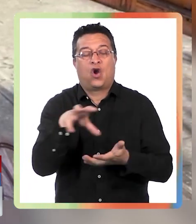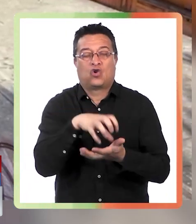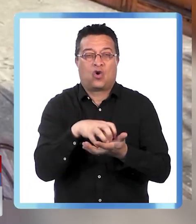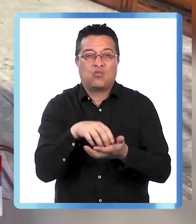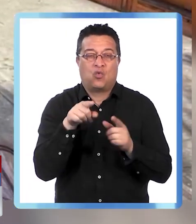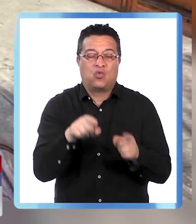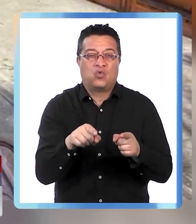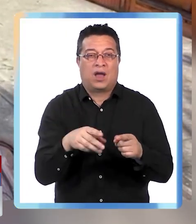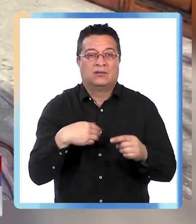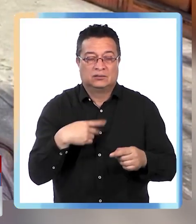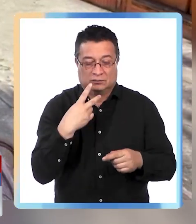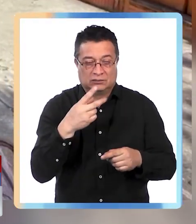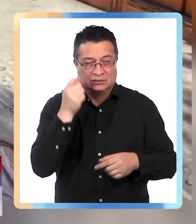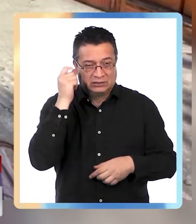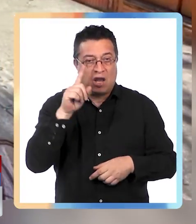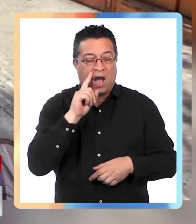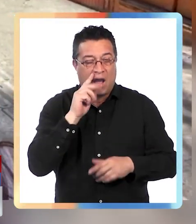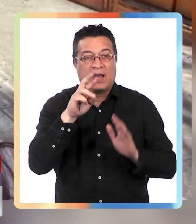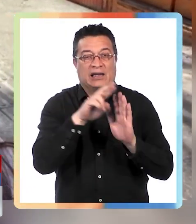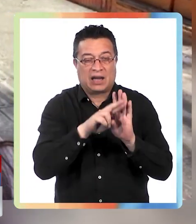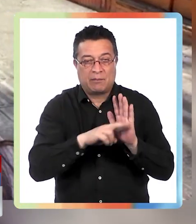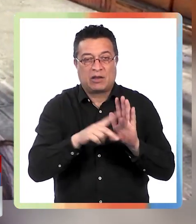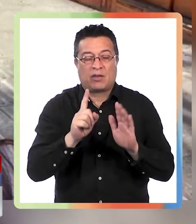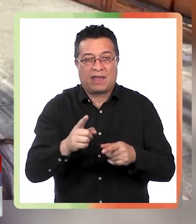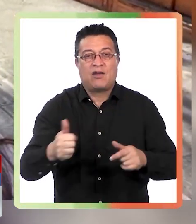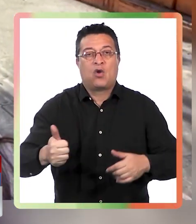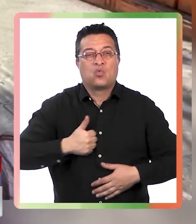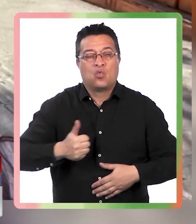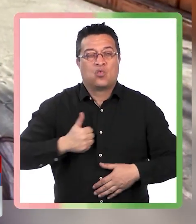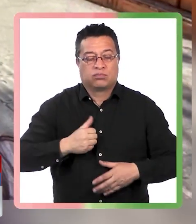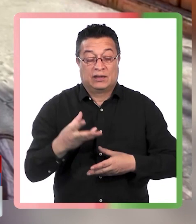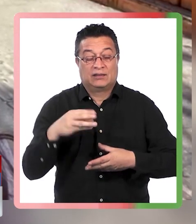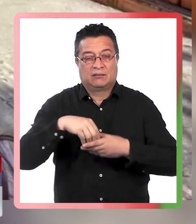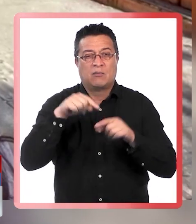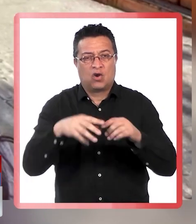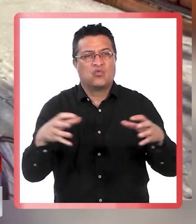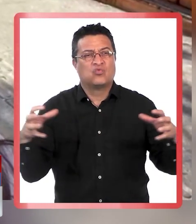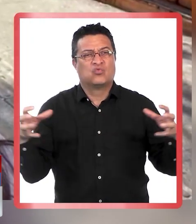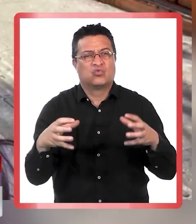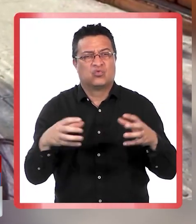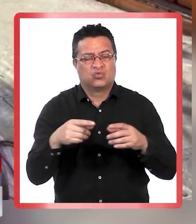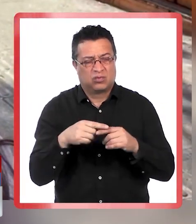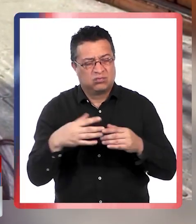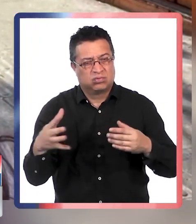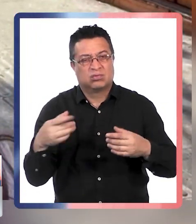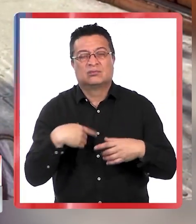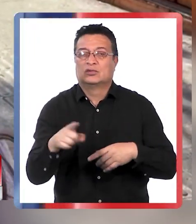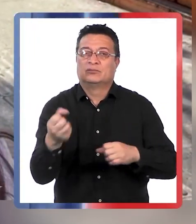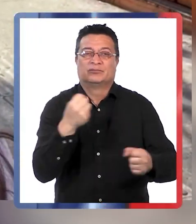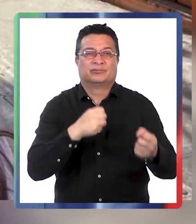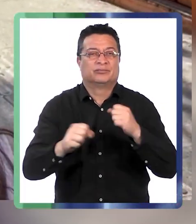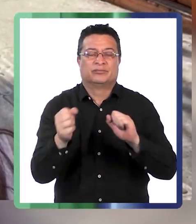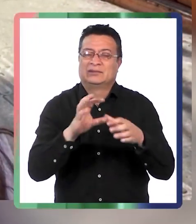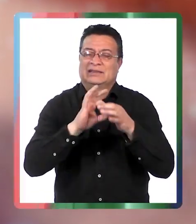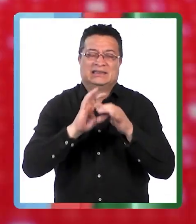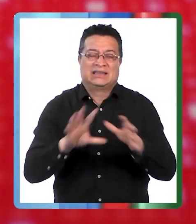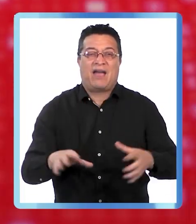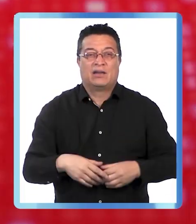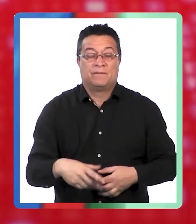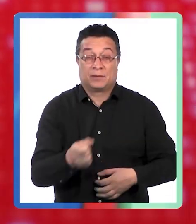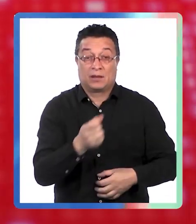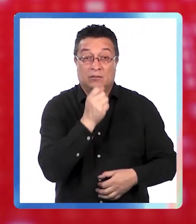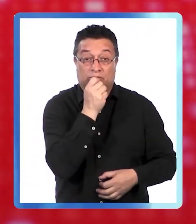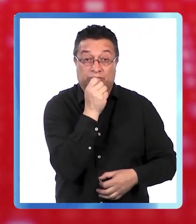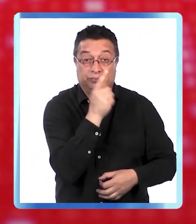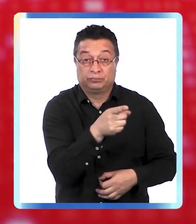para la comuna. Entiendo que tenemos reglamentos, cosas que cumplir internamente, pero que llegue a estos extremos, encuentro que es una conducta gravísima.